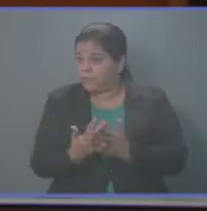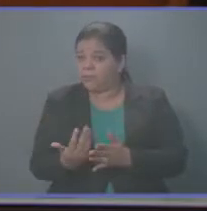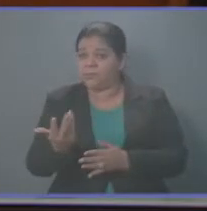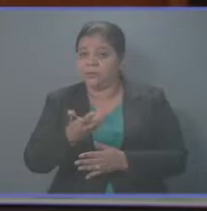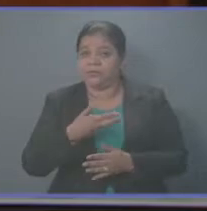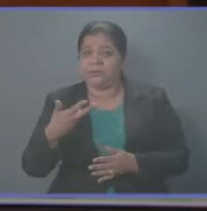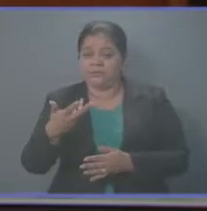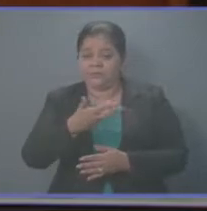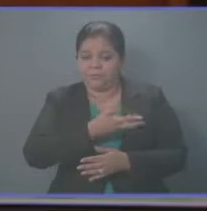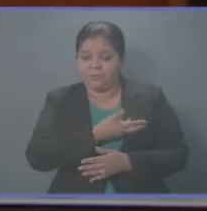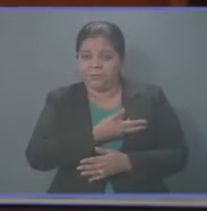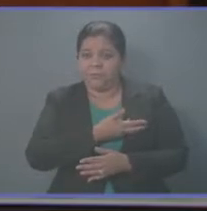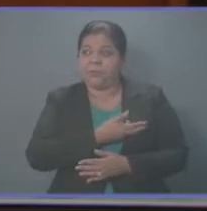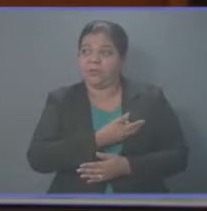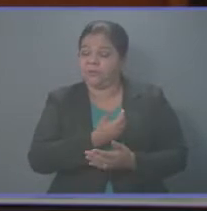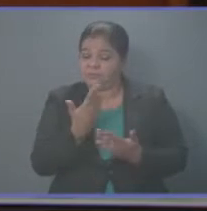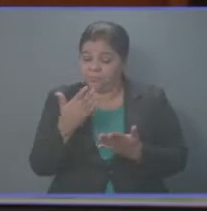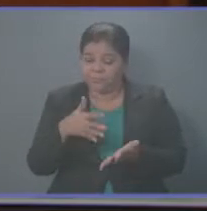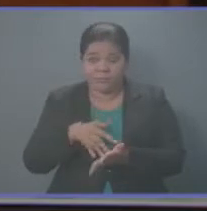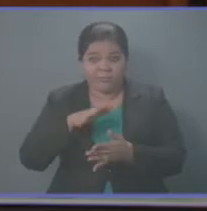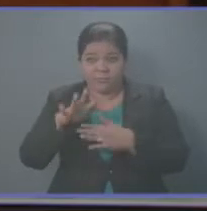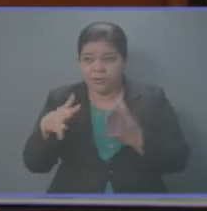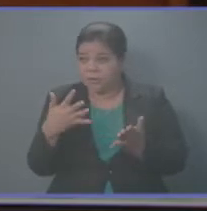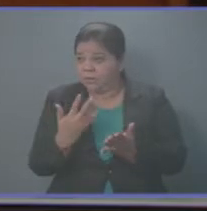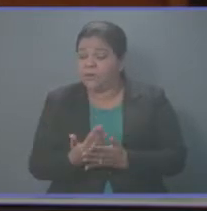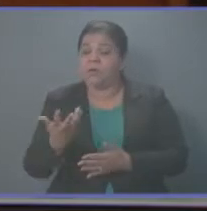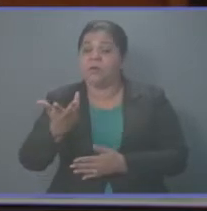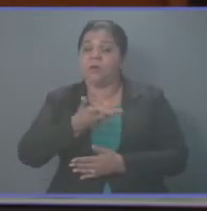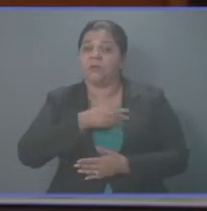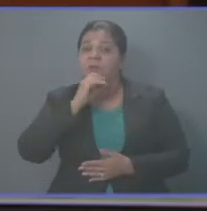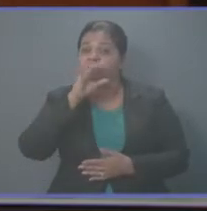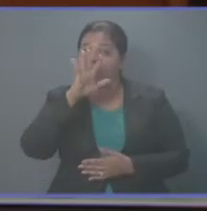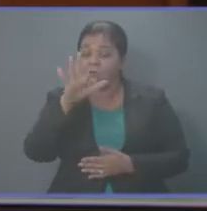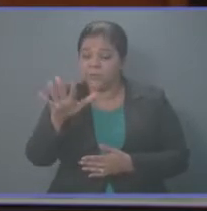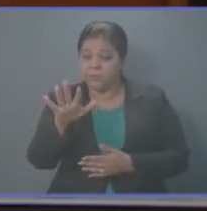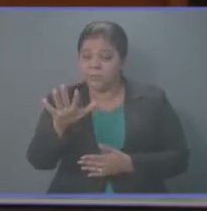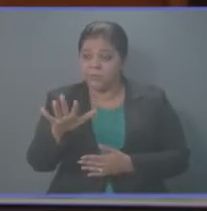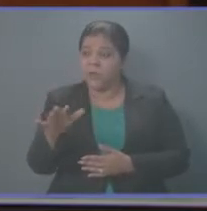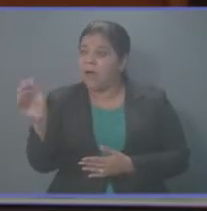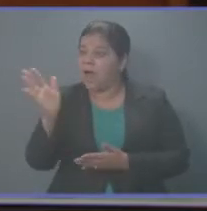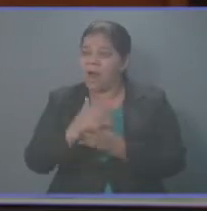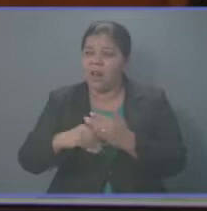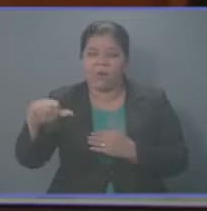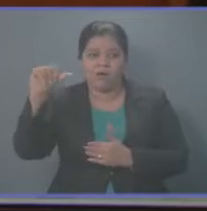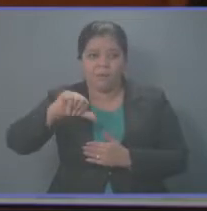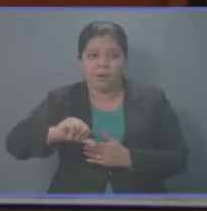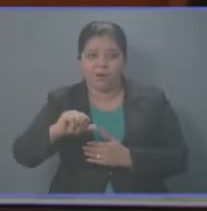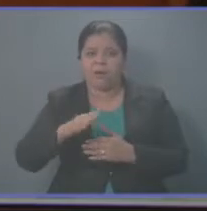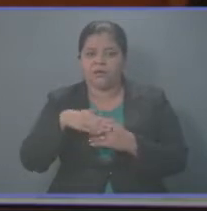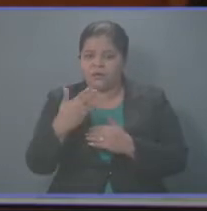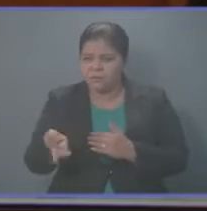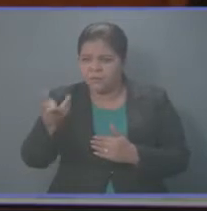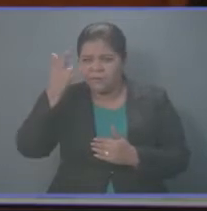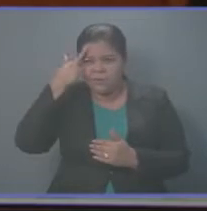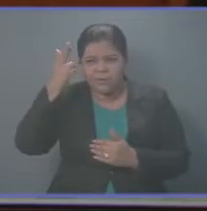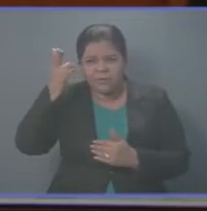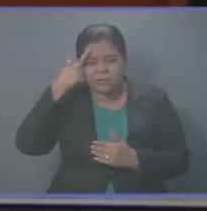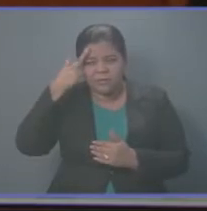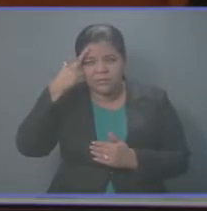impacto precisamente de lo que nosotros hemos dicho que está mal hecho. Y que por cierto nos dieron la razón,